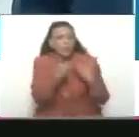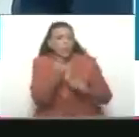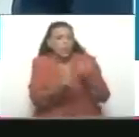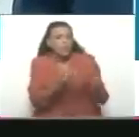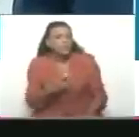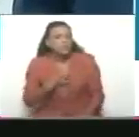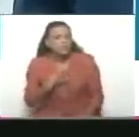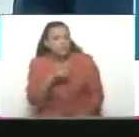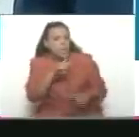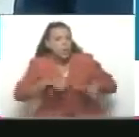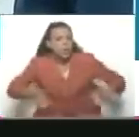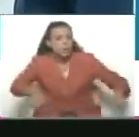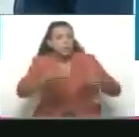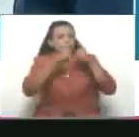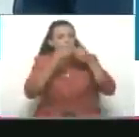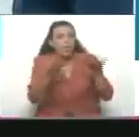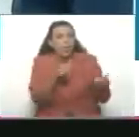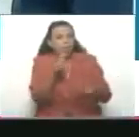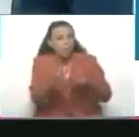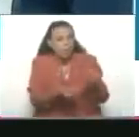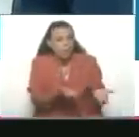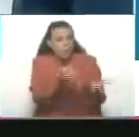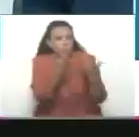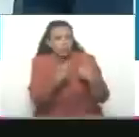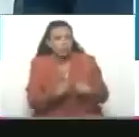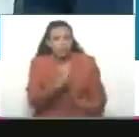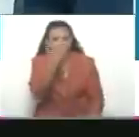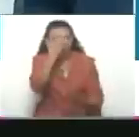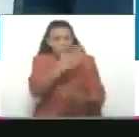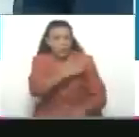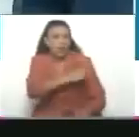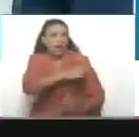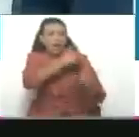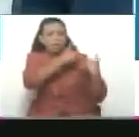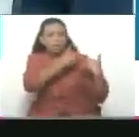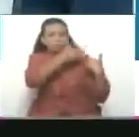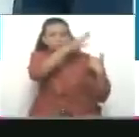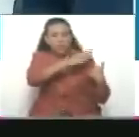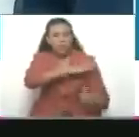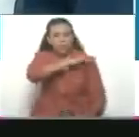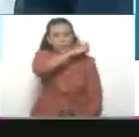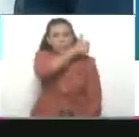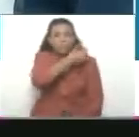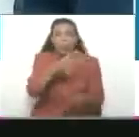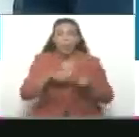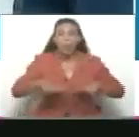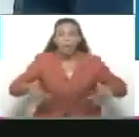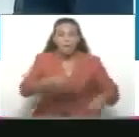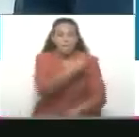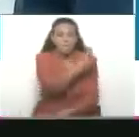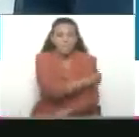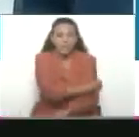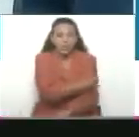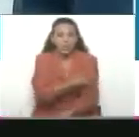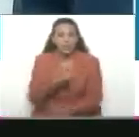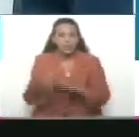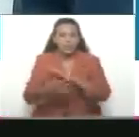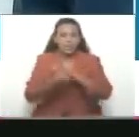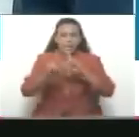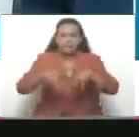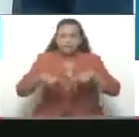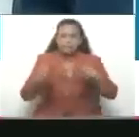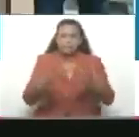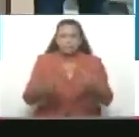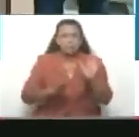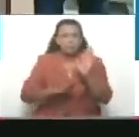cómo te sientes Ah al frente de esta responsabilidad teniendo un hospital de tanta tecnología